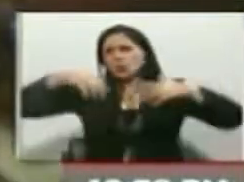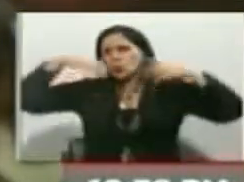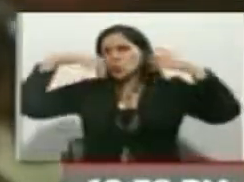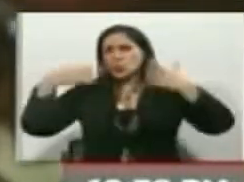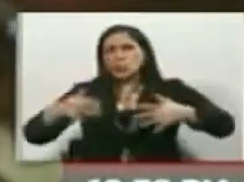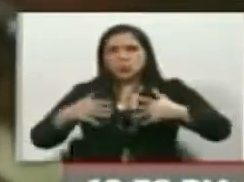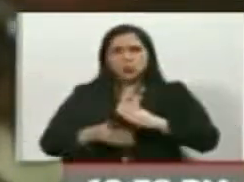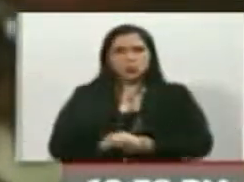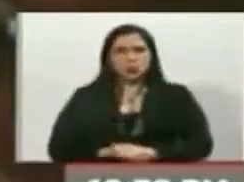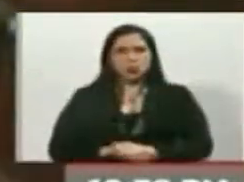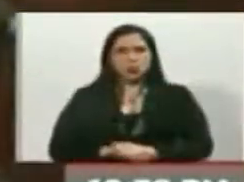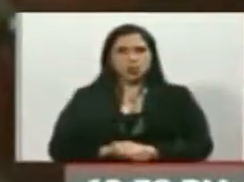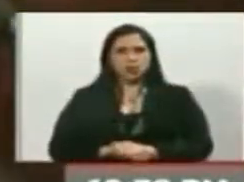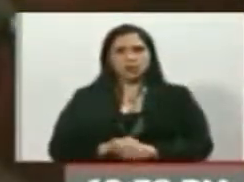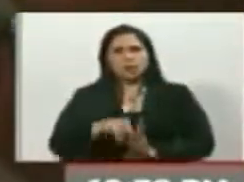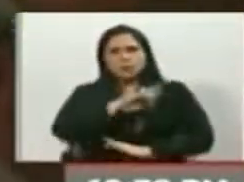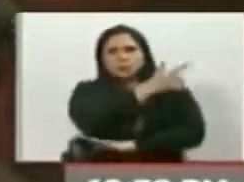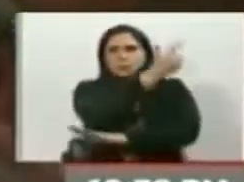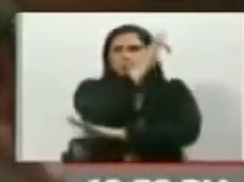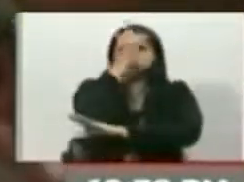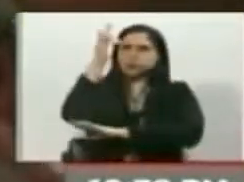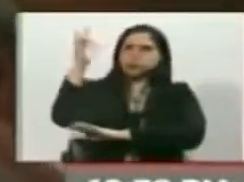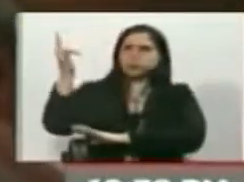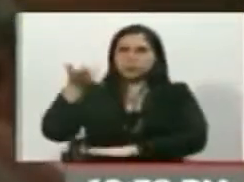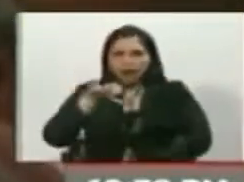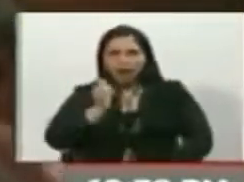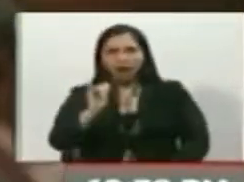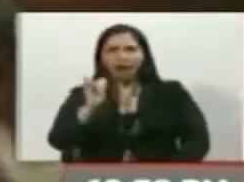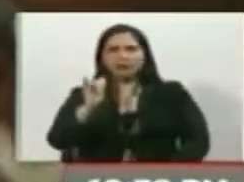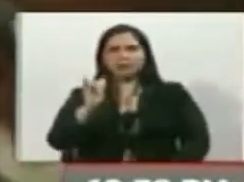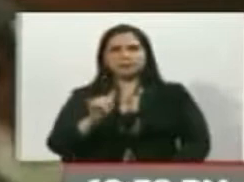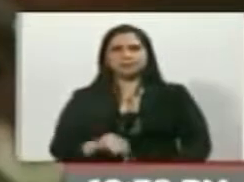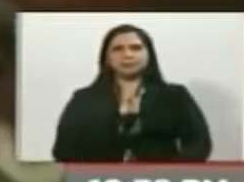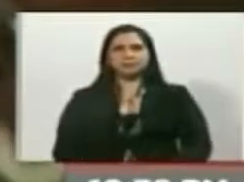Bastante selvas hay aquí.